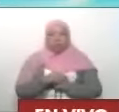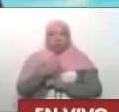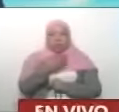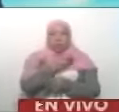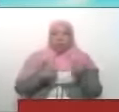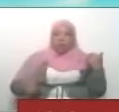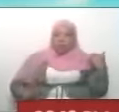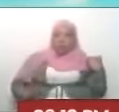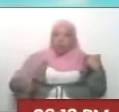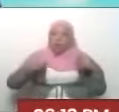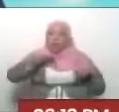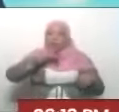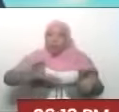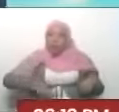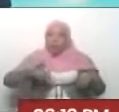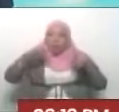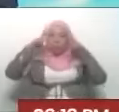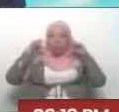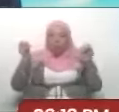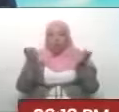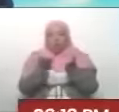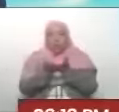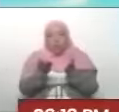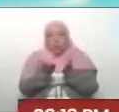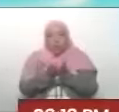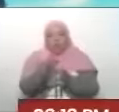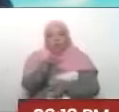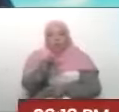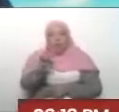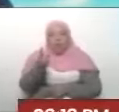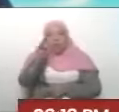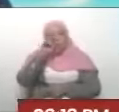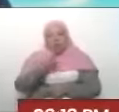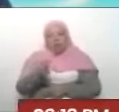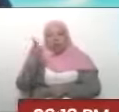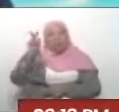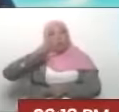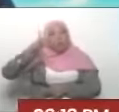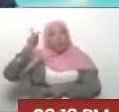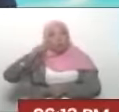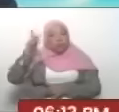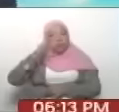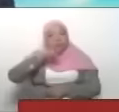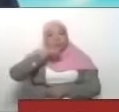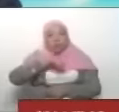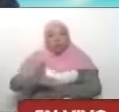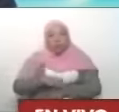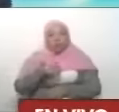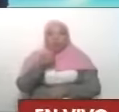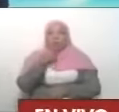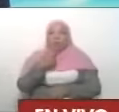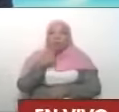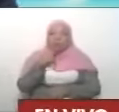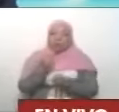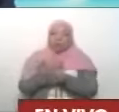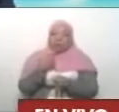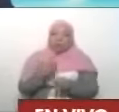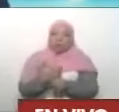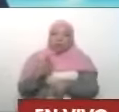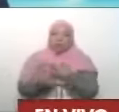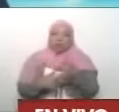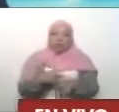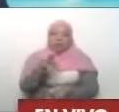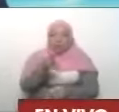un historiador formado de nuestra escuela, yo tengo 32 años, cumplo este año como profesor, y esta que usted planteó no se nos había